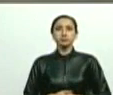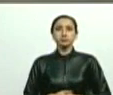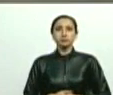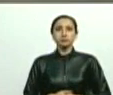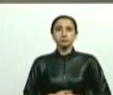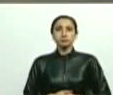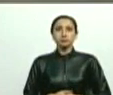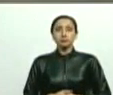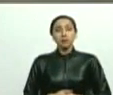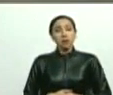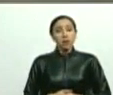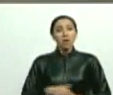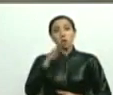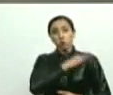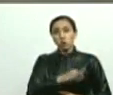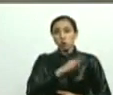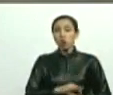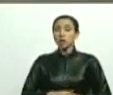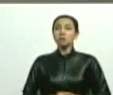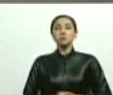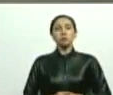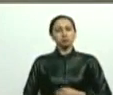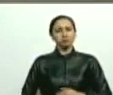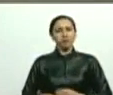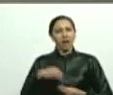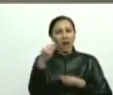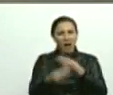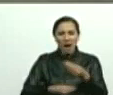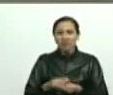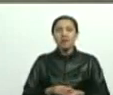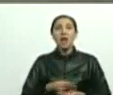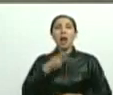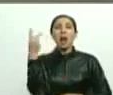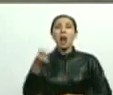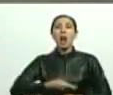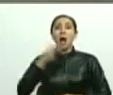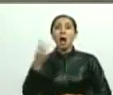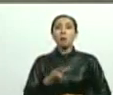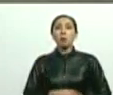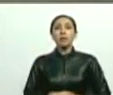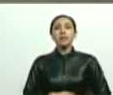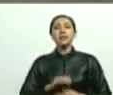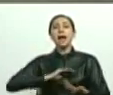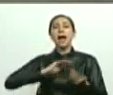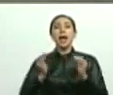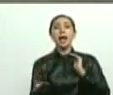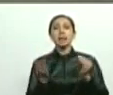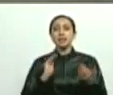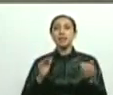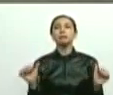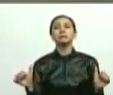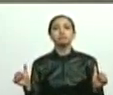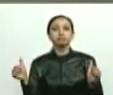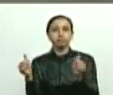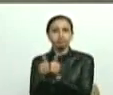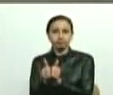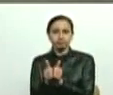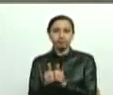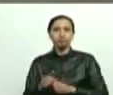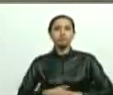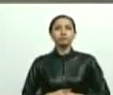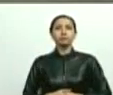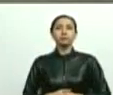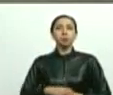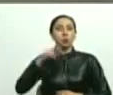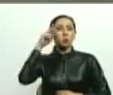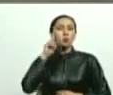El socialismo no puede concebir la política sin la ética. El bolivarianismo